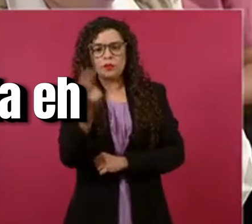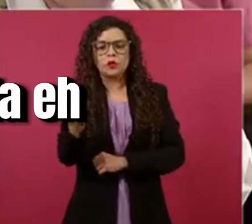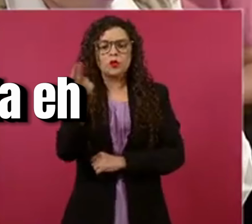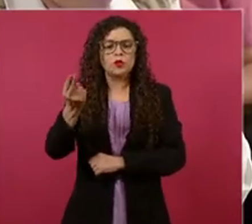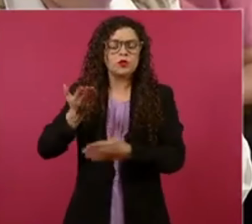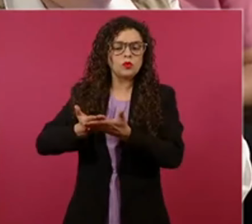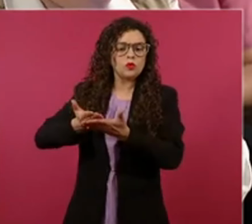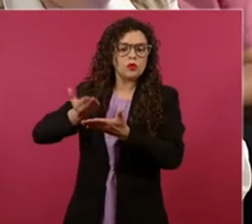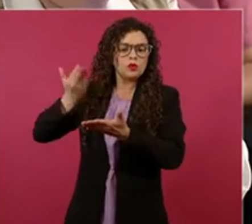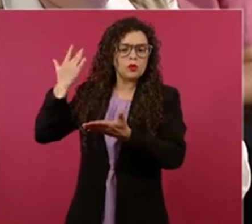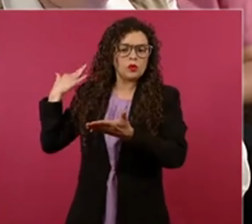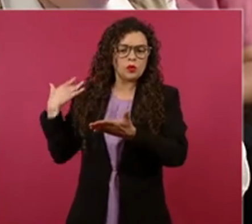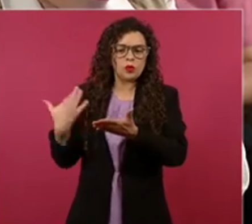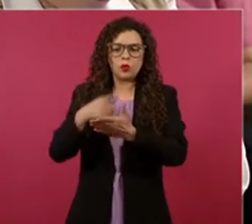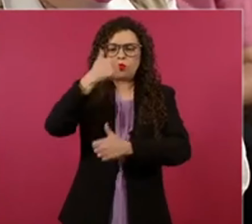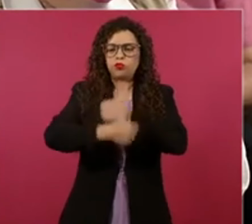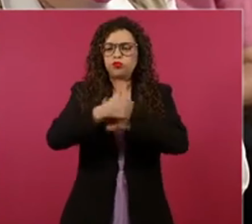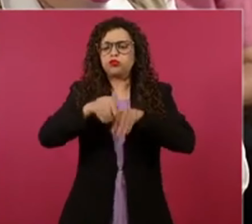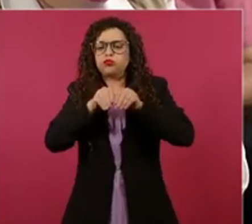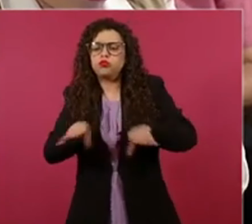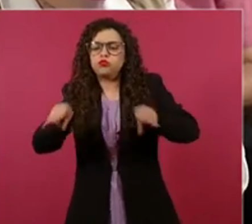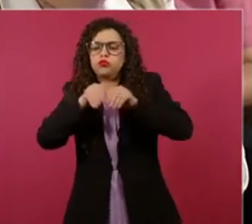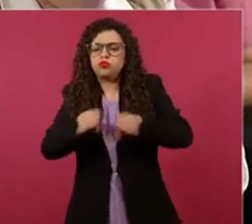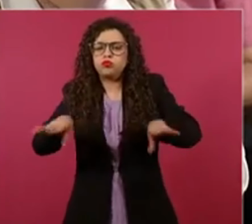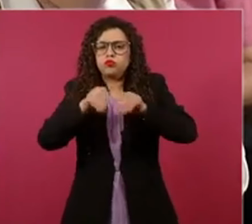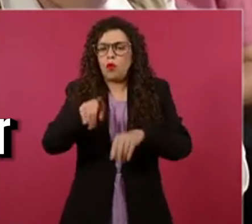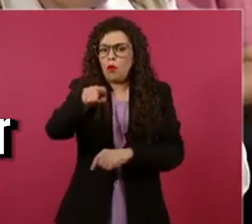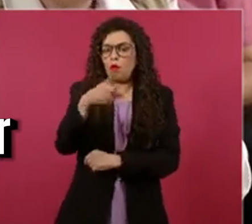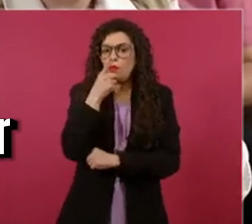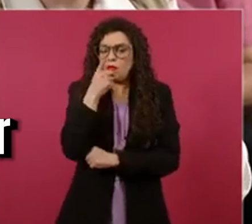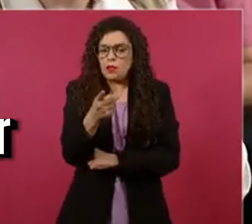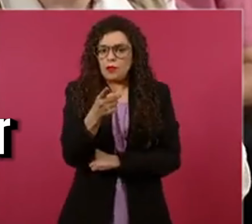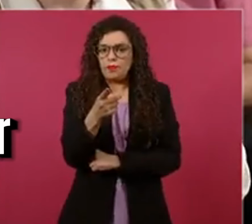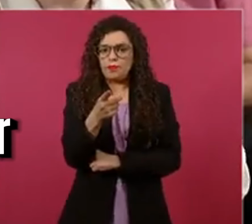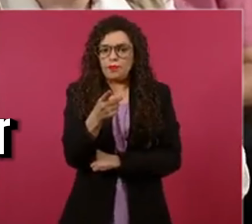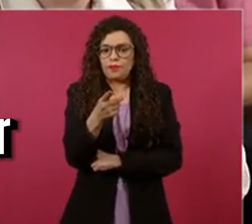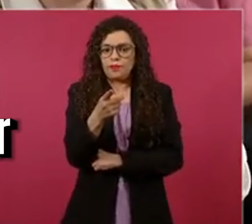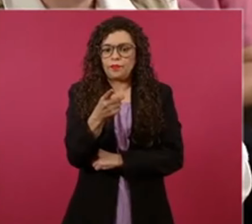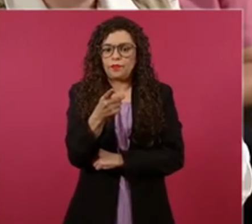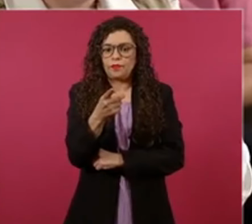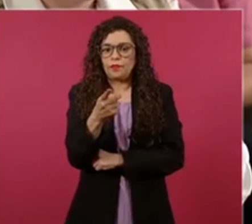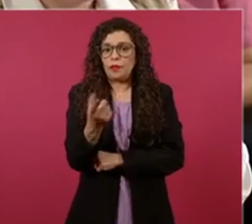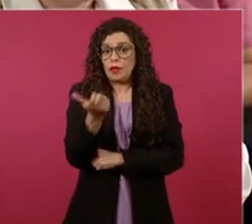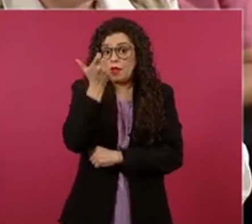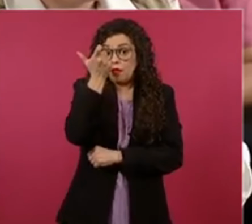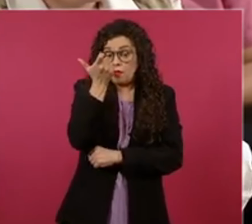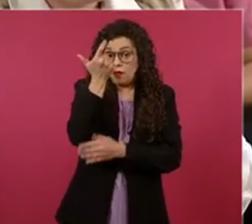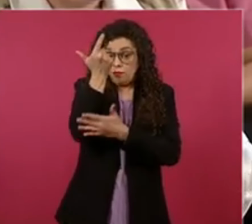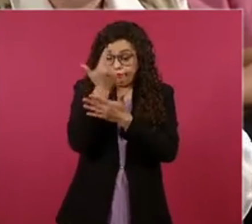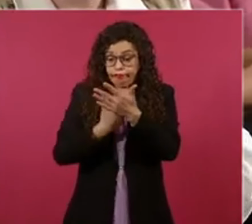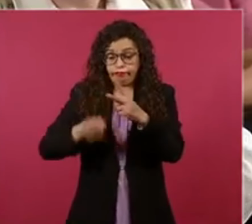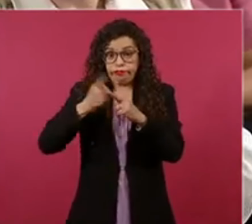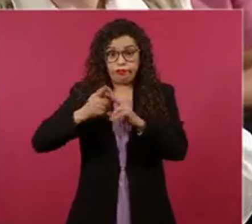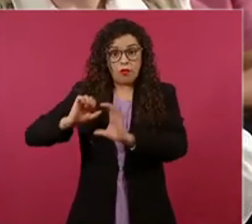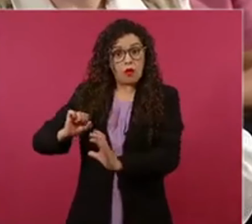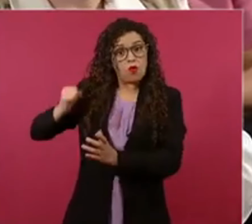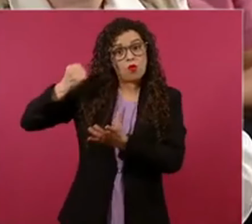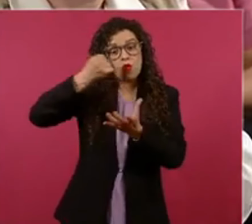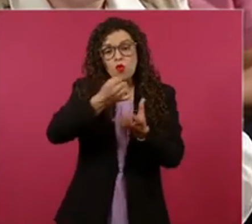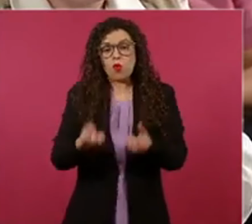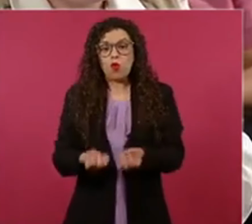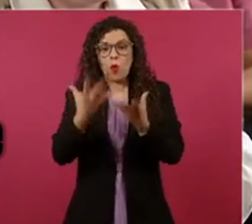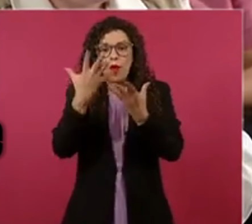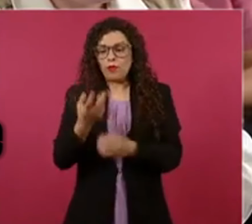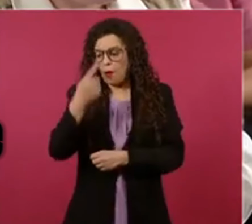la campaña que si bien no se tenía todavía el presupuesto que podría manejar en la última parte de este año que le